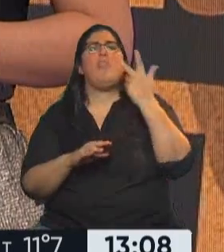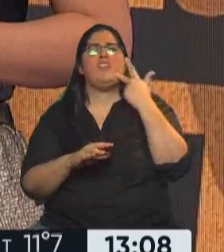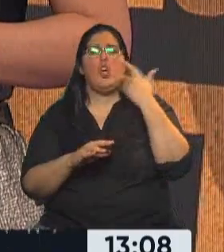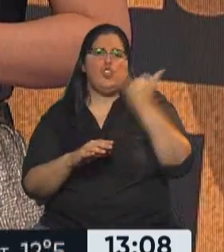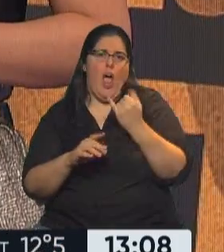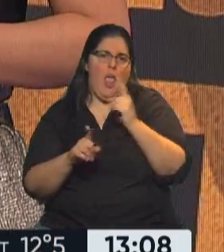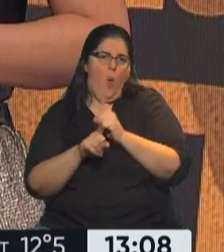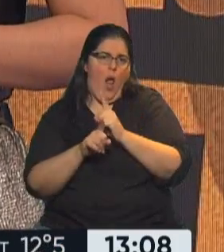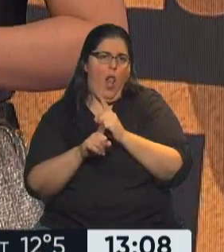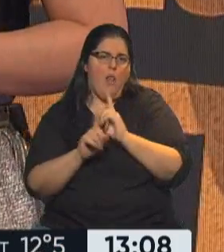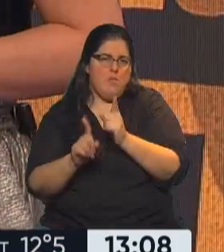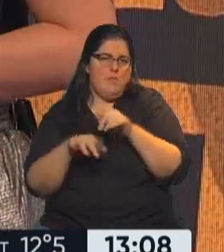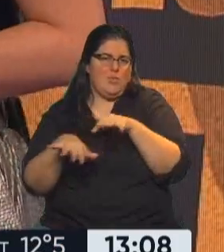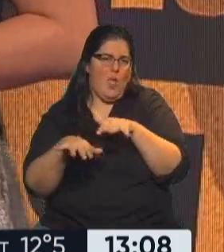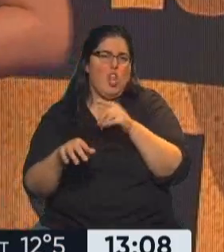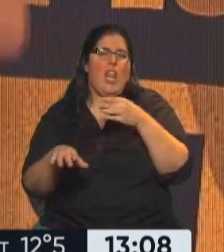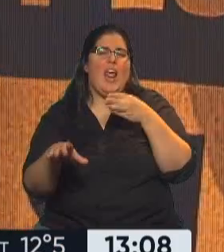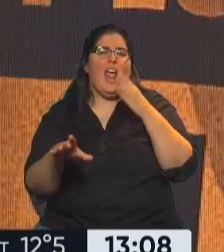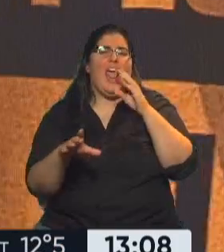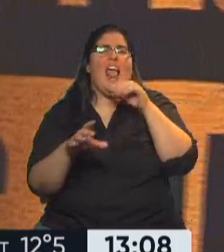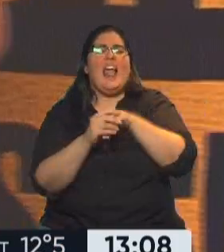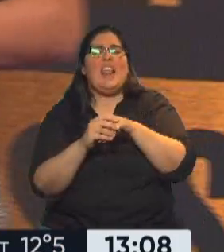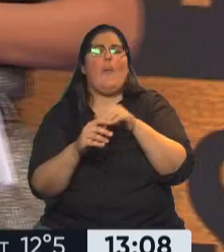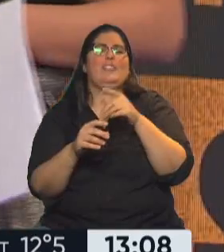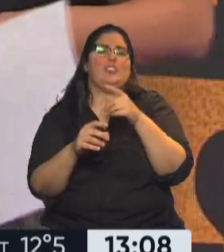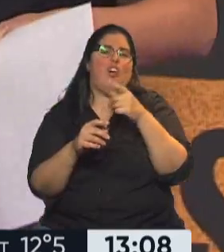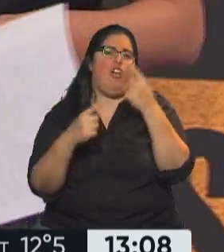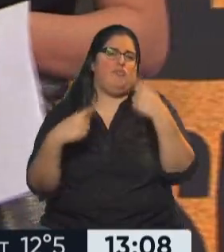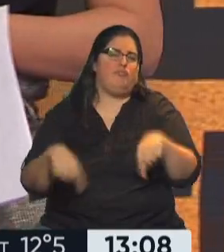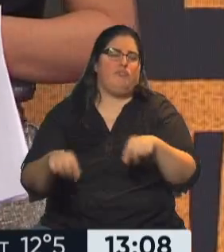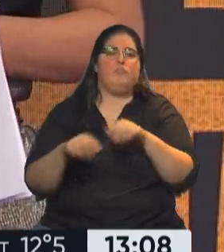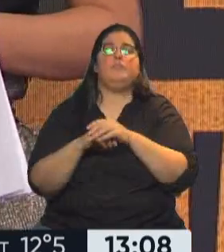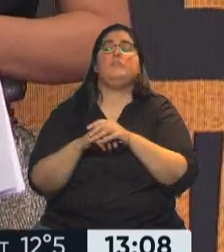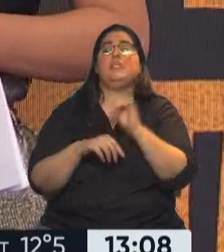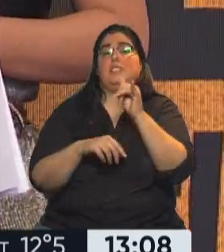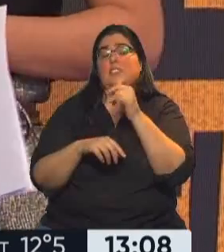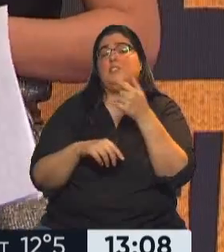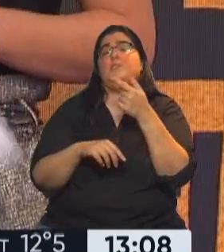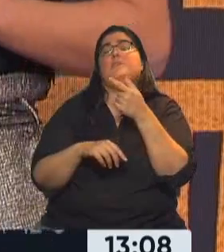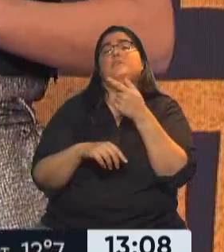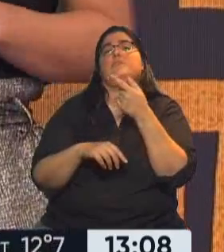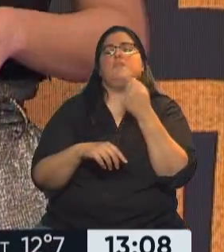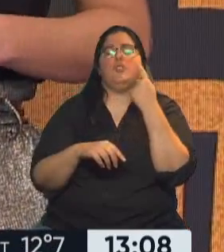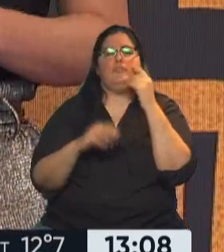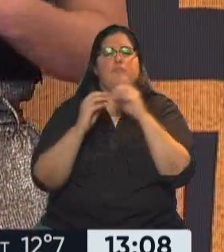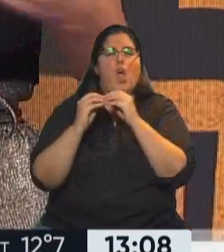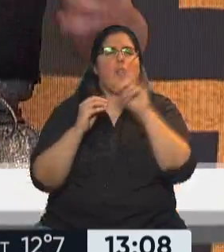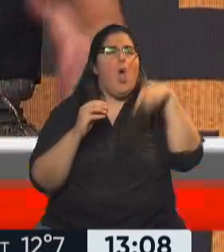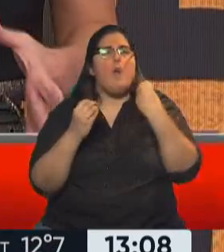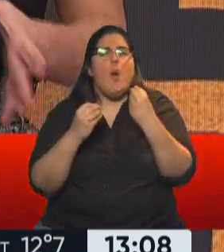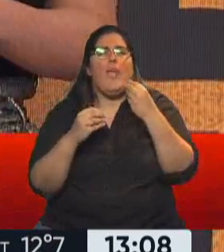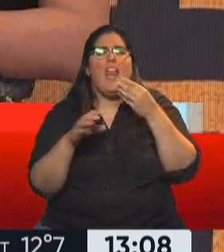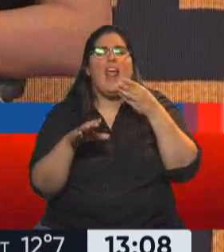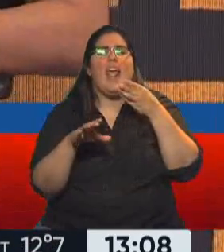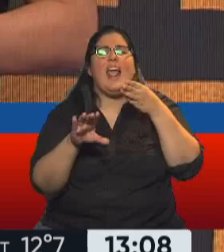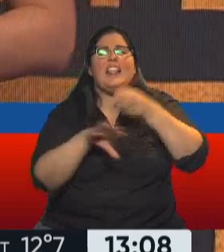esas intervenciones y las persecuciones que hoy se están planteando. Si uno analiza las causas de la detención, aparece esto que mencionaba Rulo con el